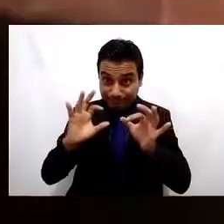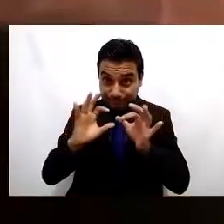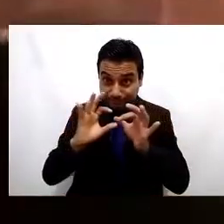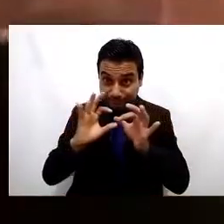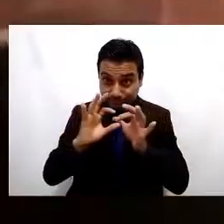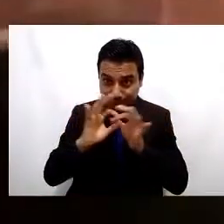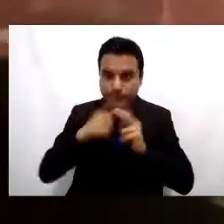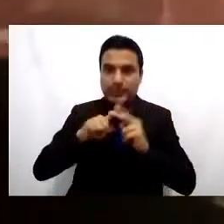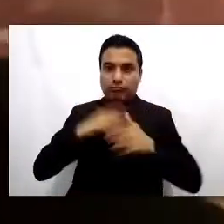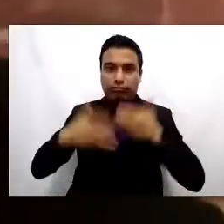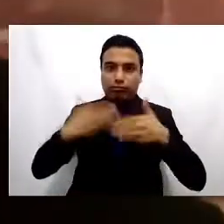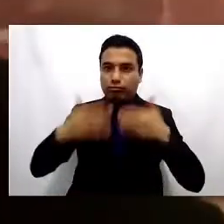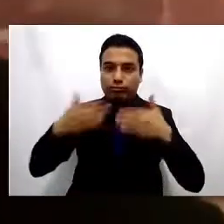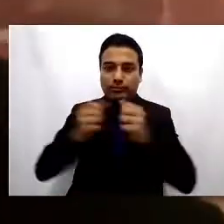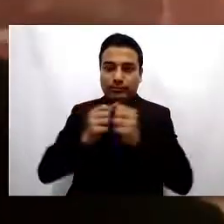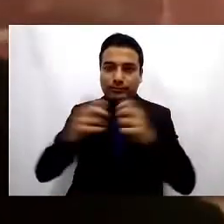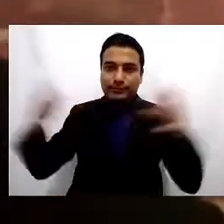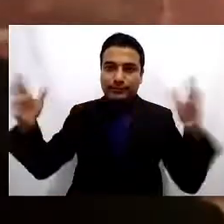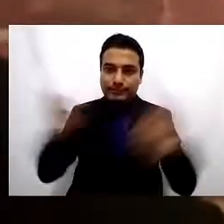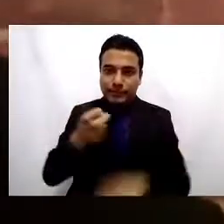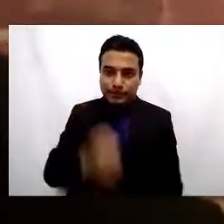producir.